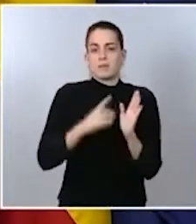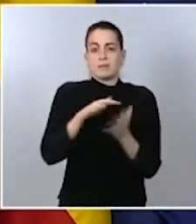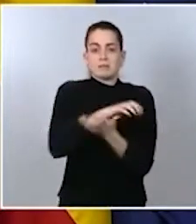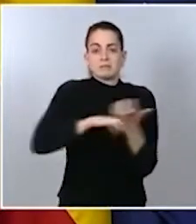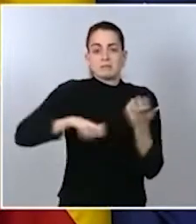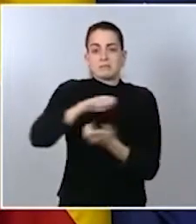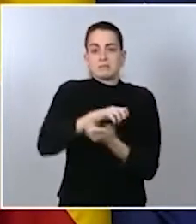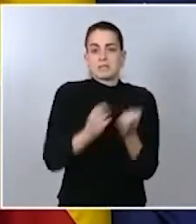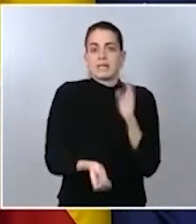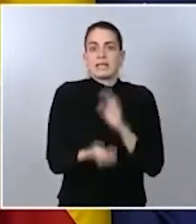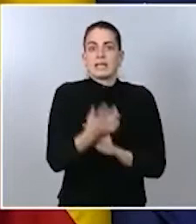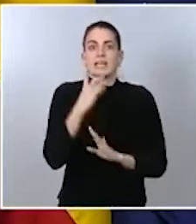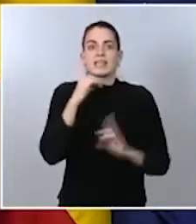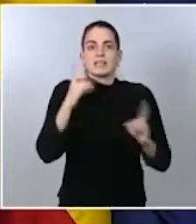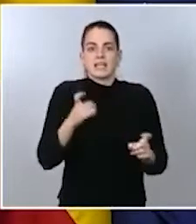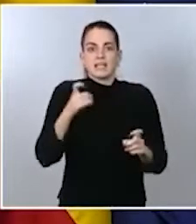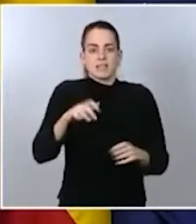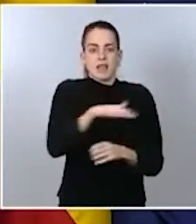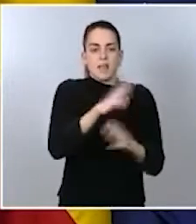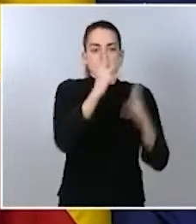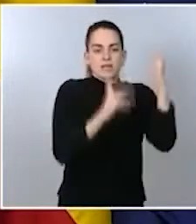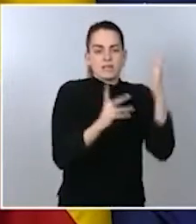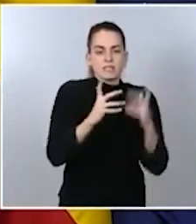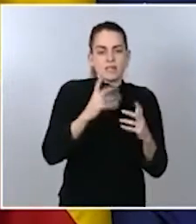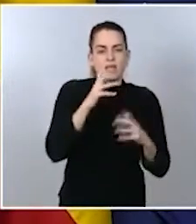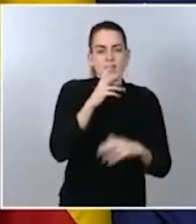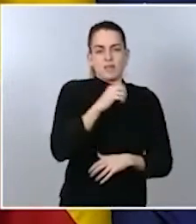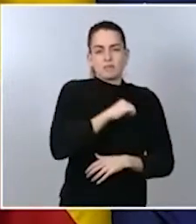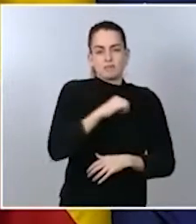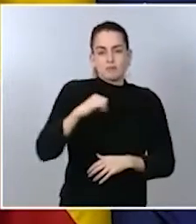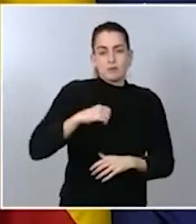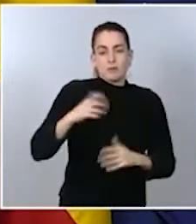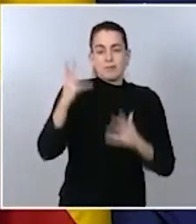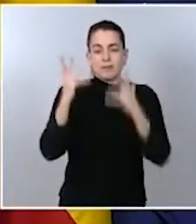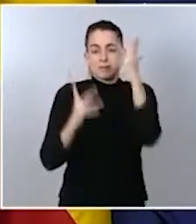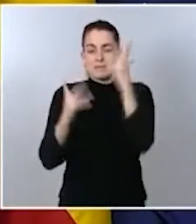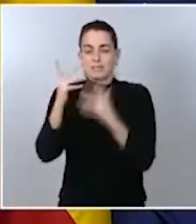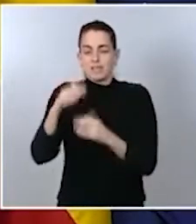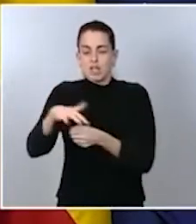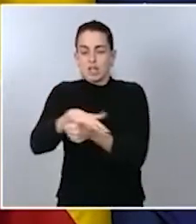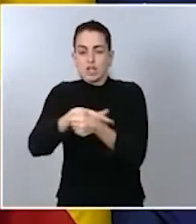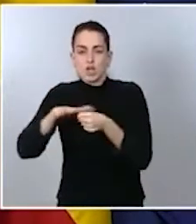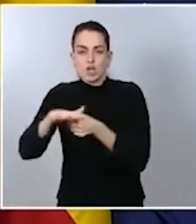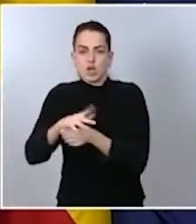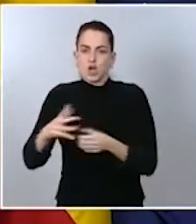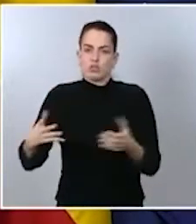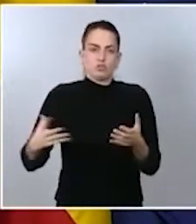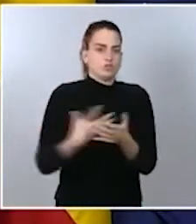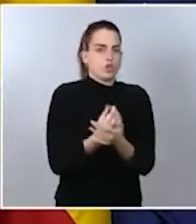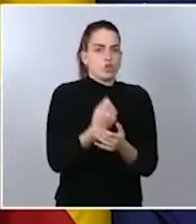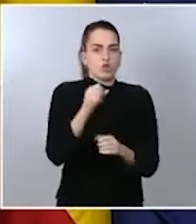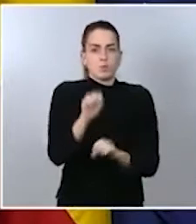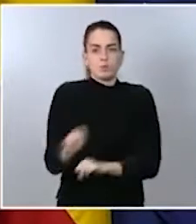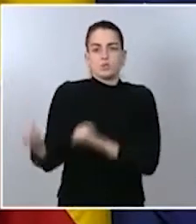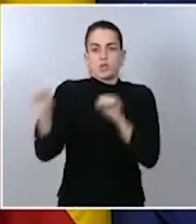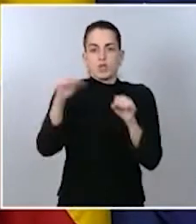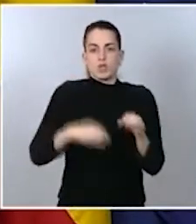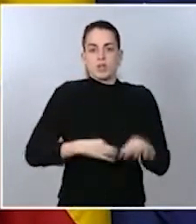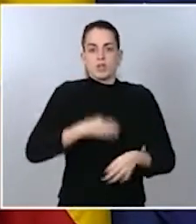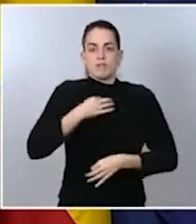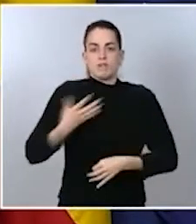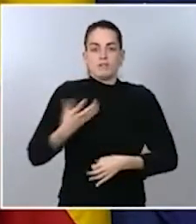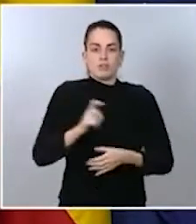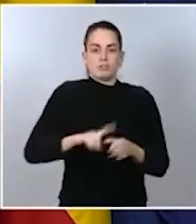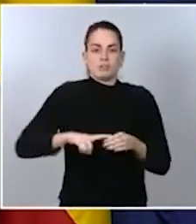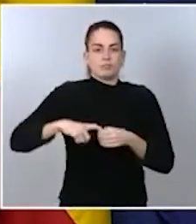administraciones locales que todos formamos el sistema nacional de protección civil con una coordinación efectiva entre